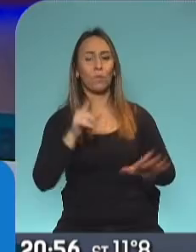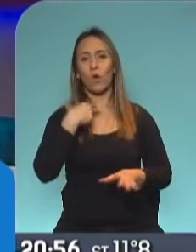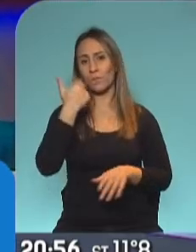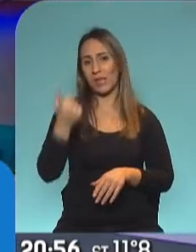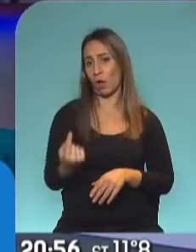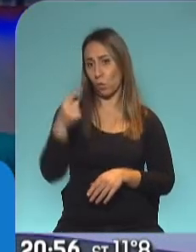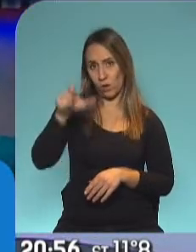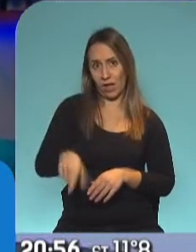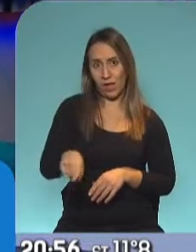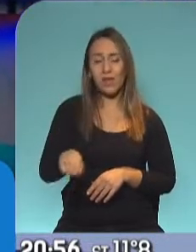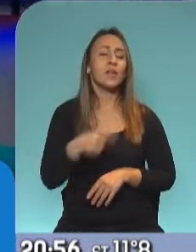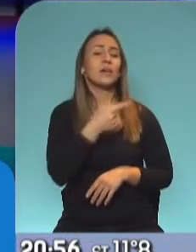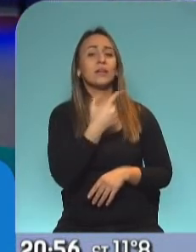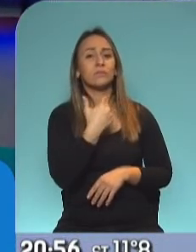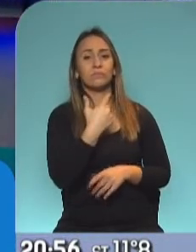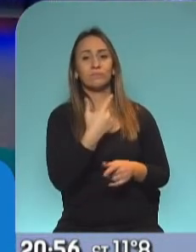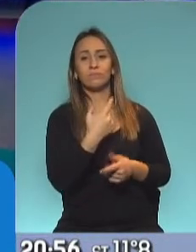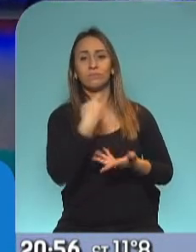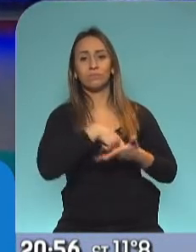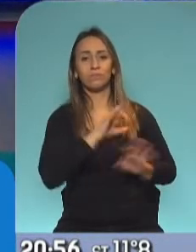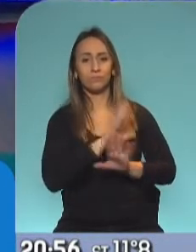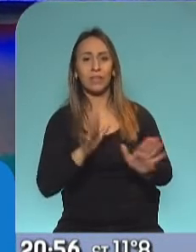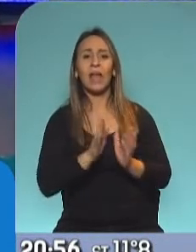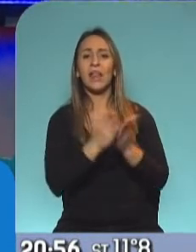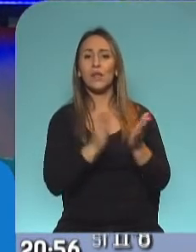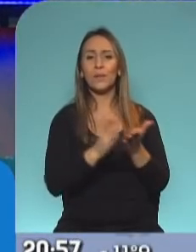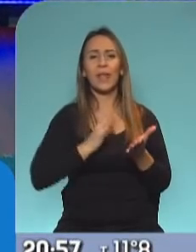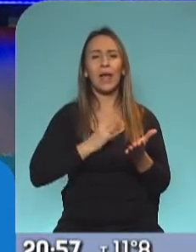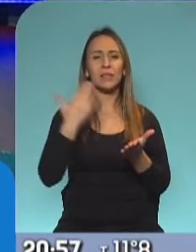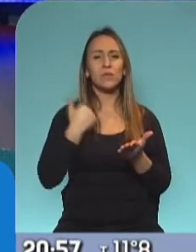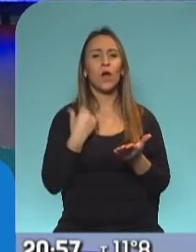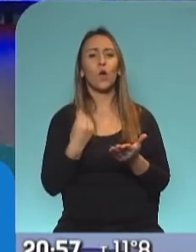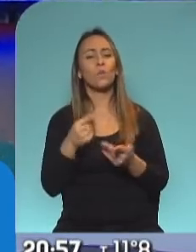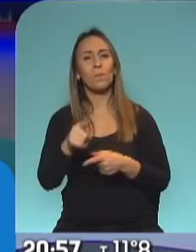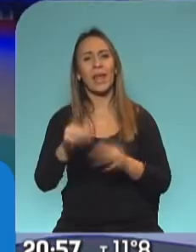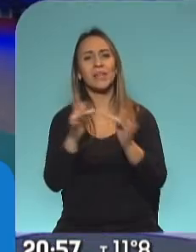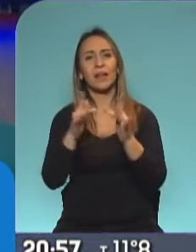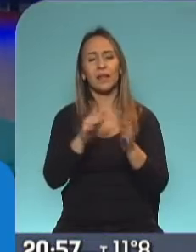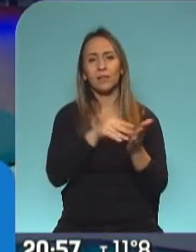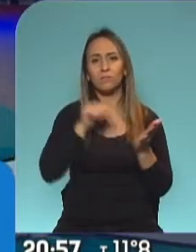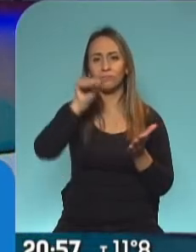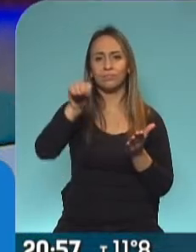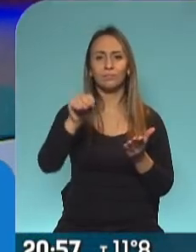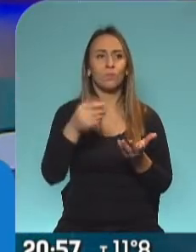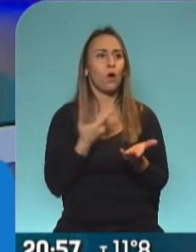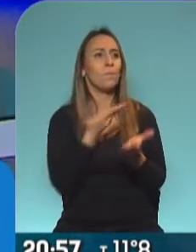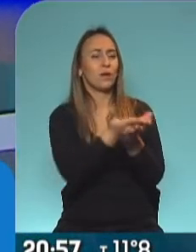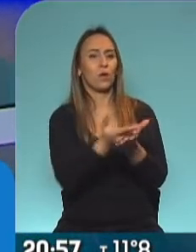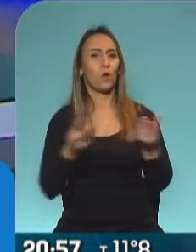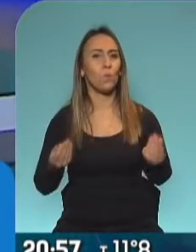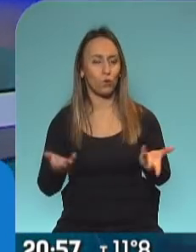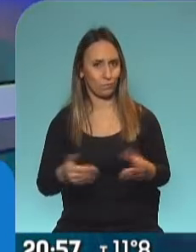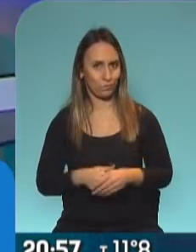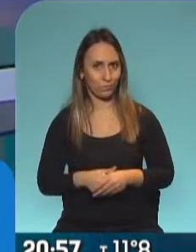la libreta es la antigua y no puedo cargarla por internet, ¿cómo hago para presentarla? Bueno, frente a esta situación